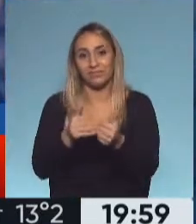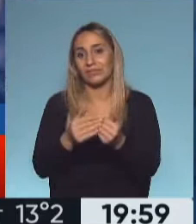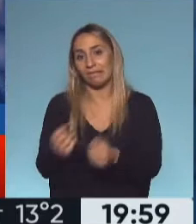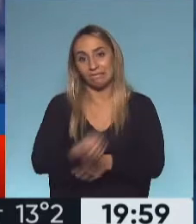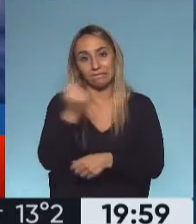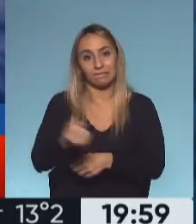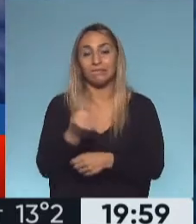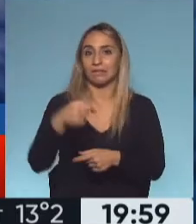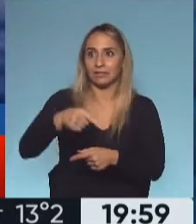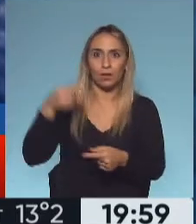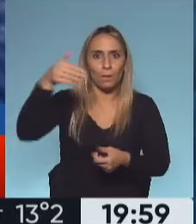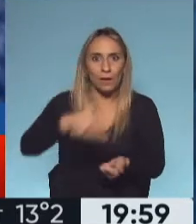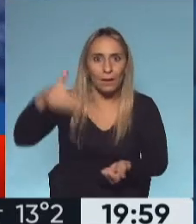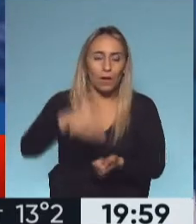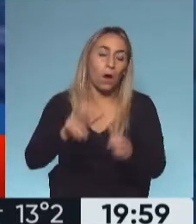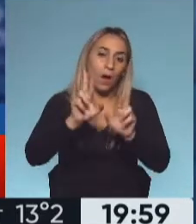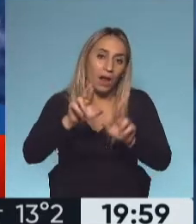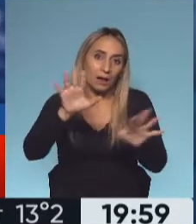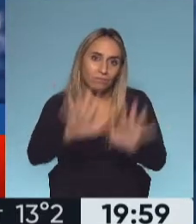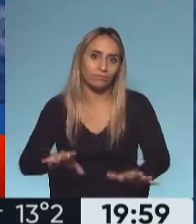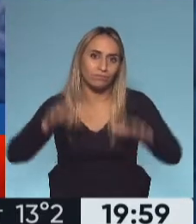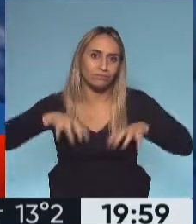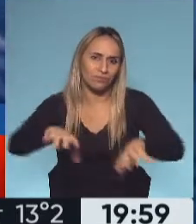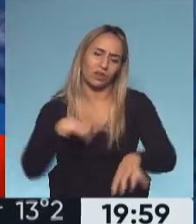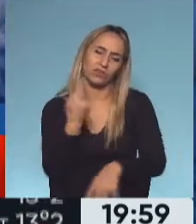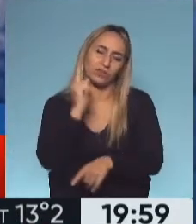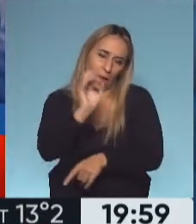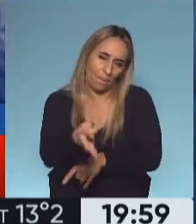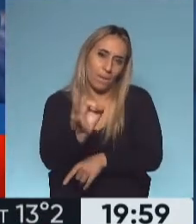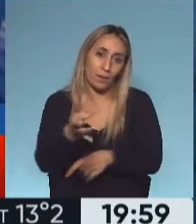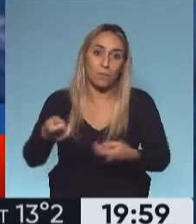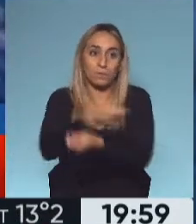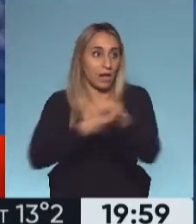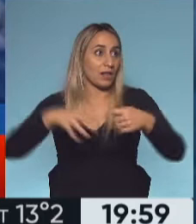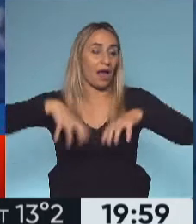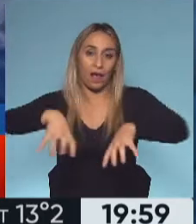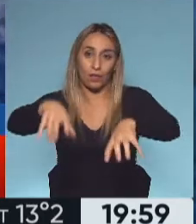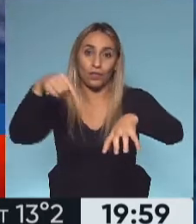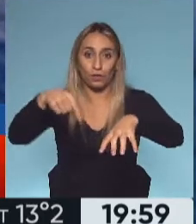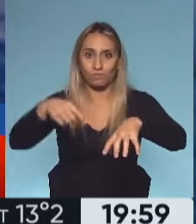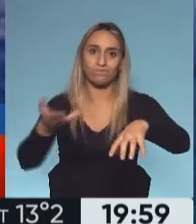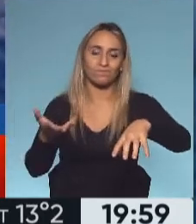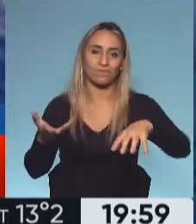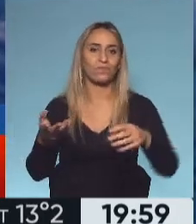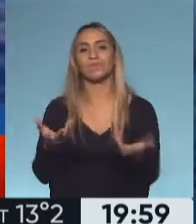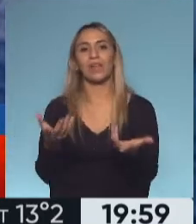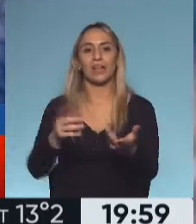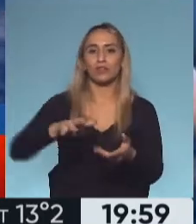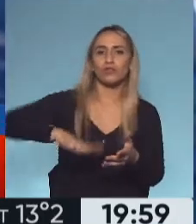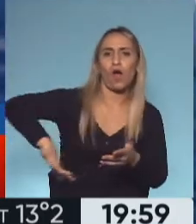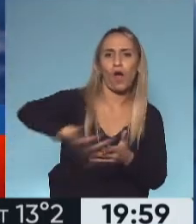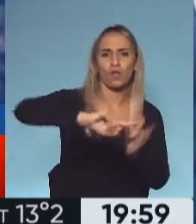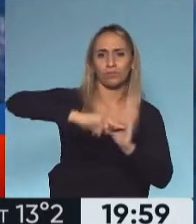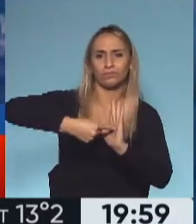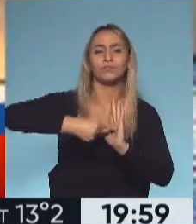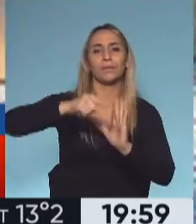cantidad de veces posible. Sabemos que este mercado federal ambulante, como claramente marca, está en todo el área metropolitana, está